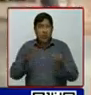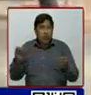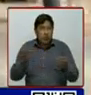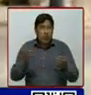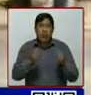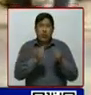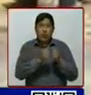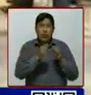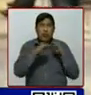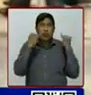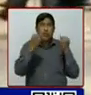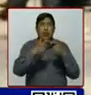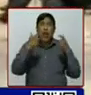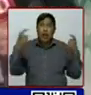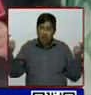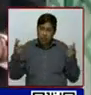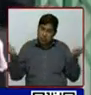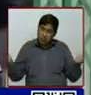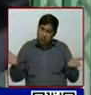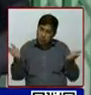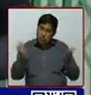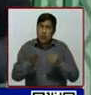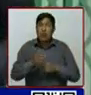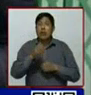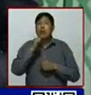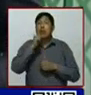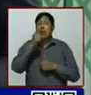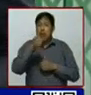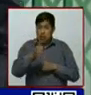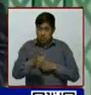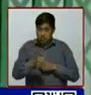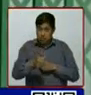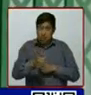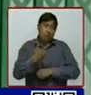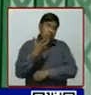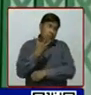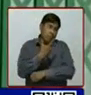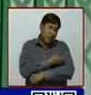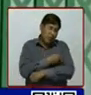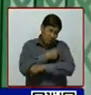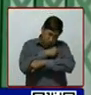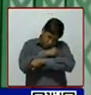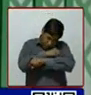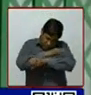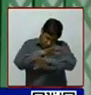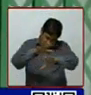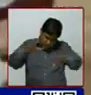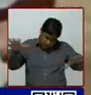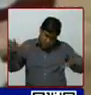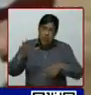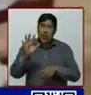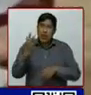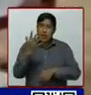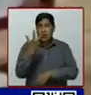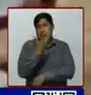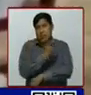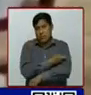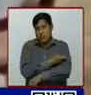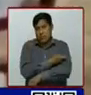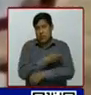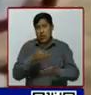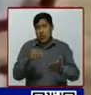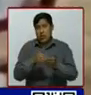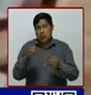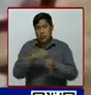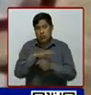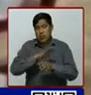las instituciones grandes. A partir del día de mañana inicia una vacunación masiva por la quinta dosis contra el COVID-19